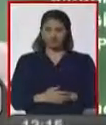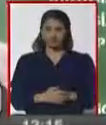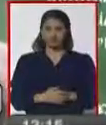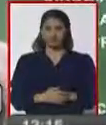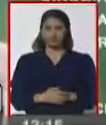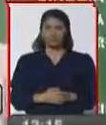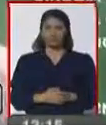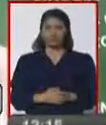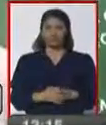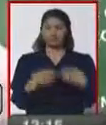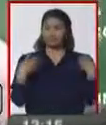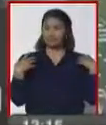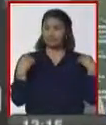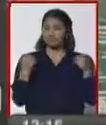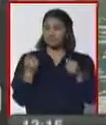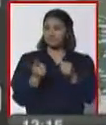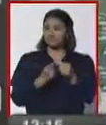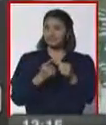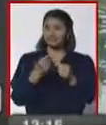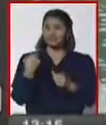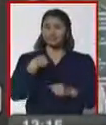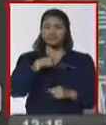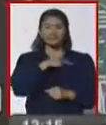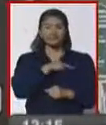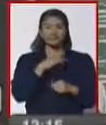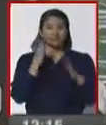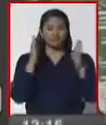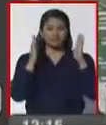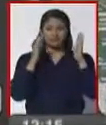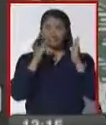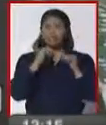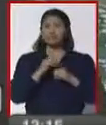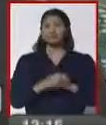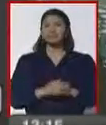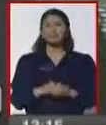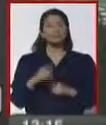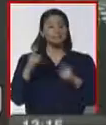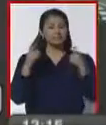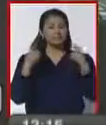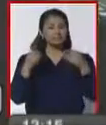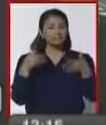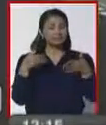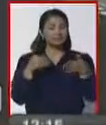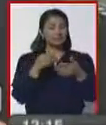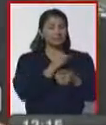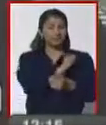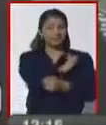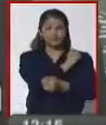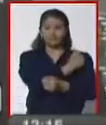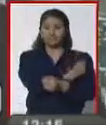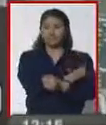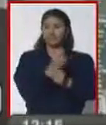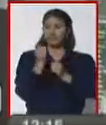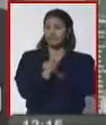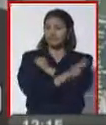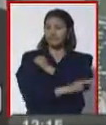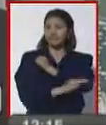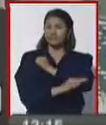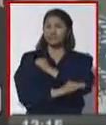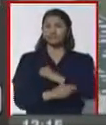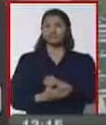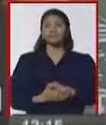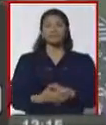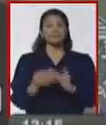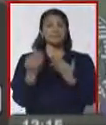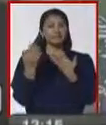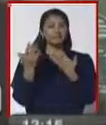porque la salud está primero, pues, ¿no? Bueno, nosotros estamos tratando de tener el acercamiento con las autoridades a nivel nacional, con la federación,